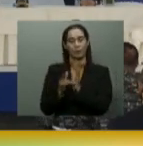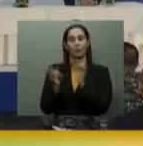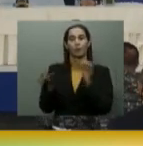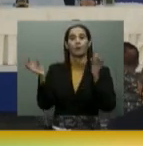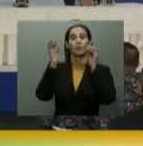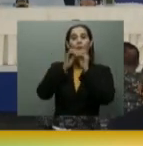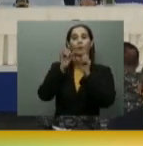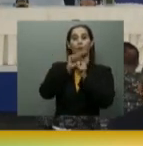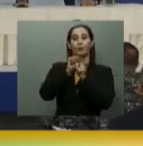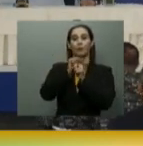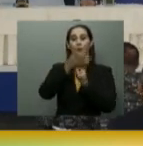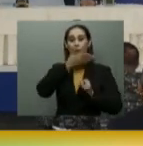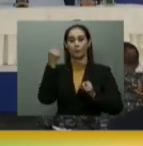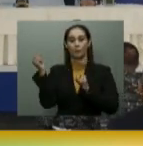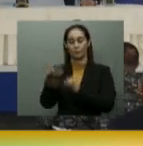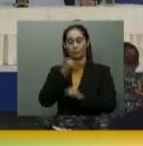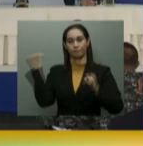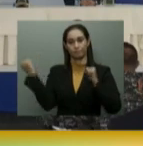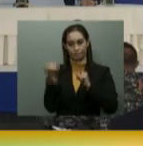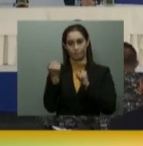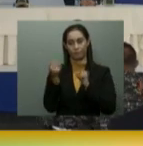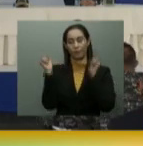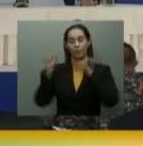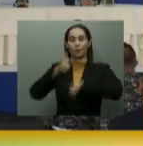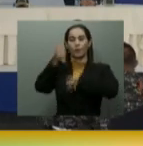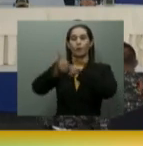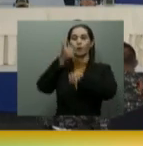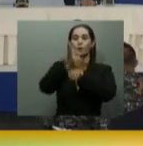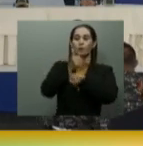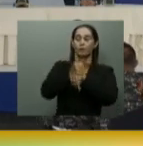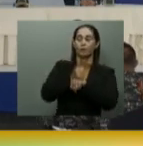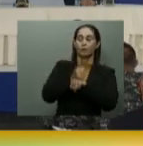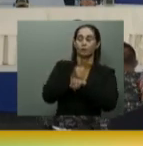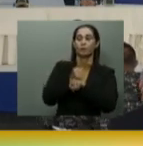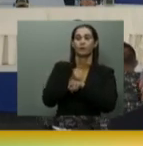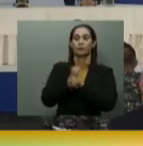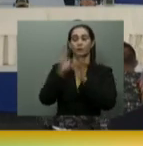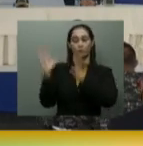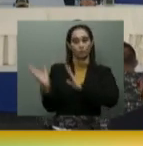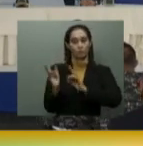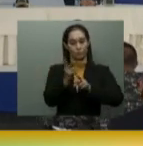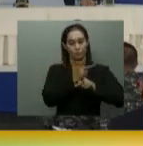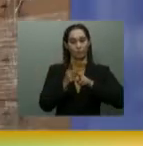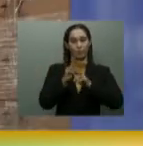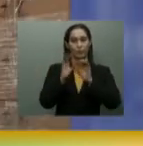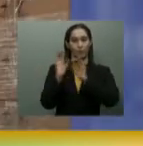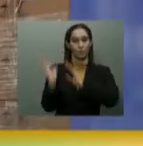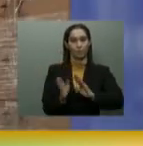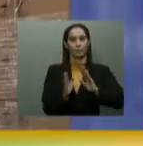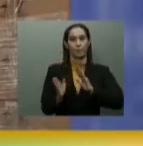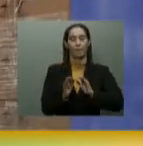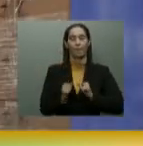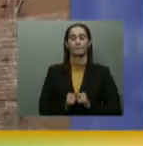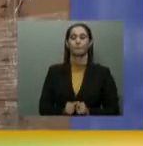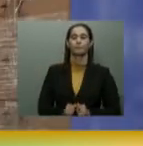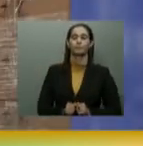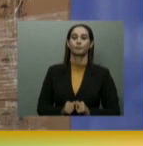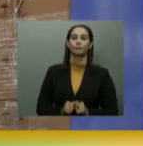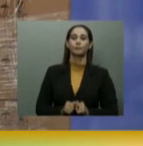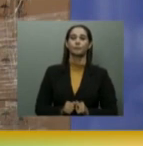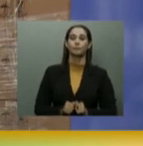lo que se está viendo lo que está colgando la gente que son víctimas de atracadores